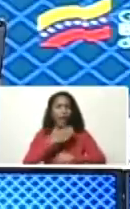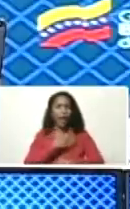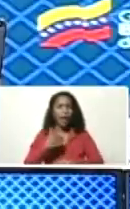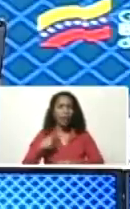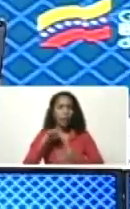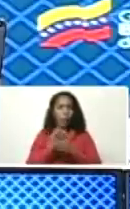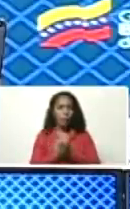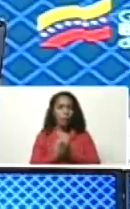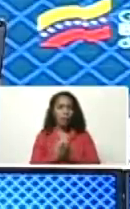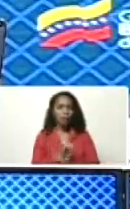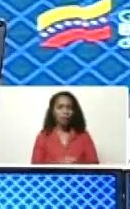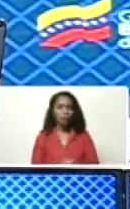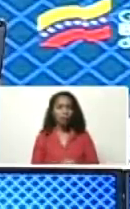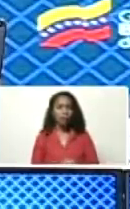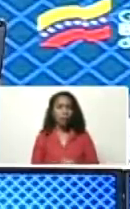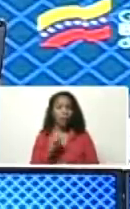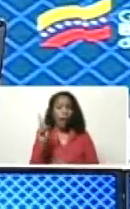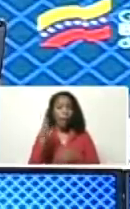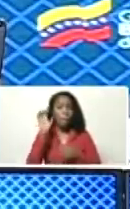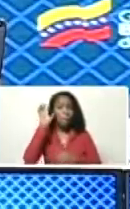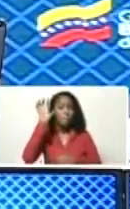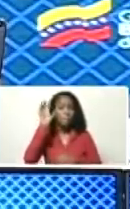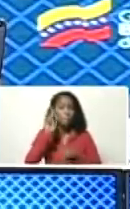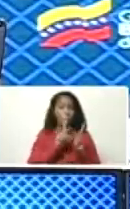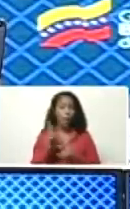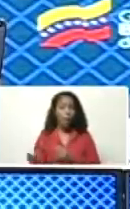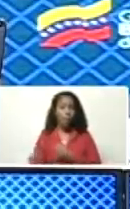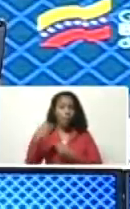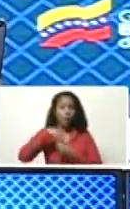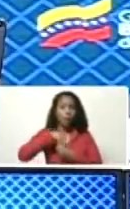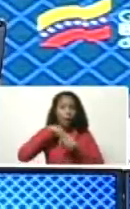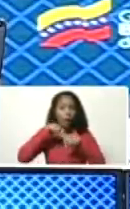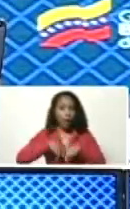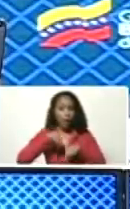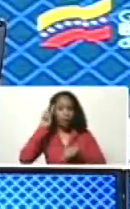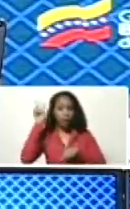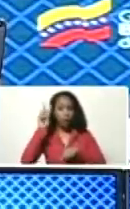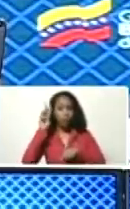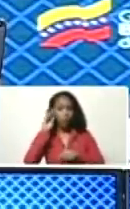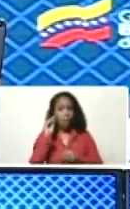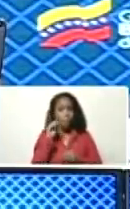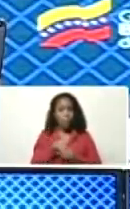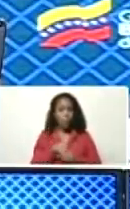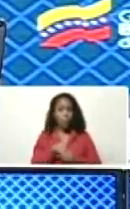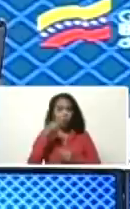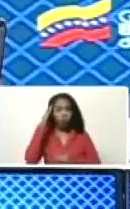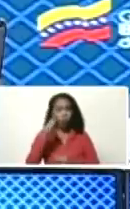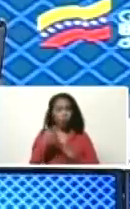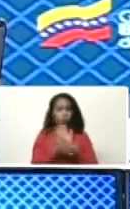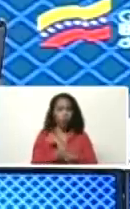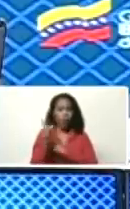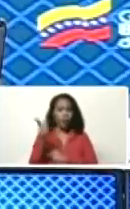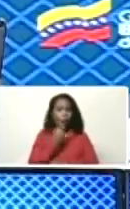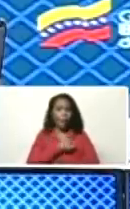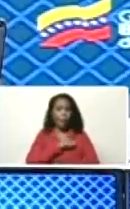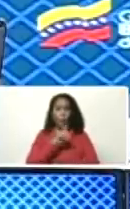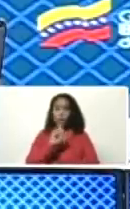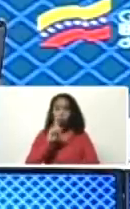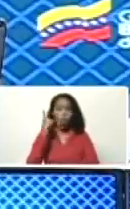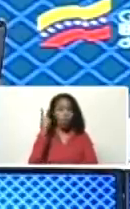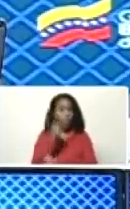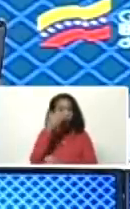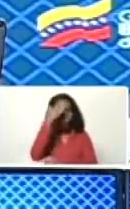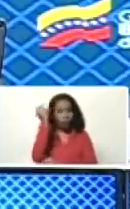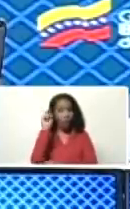Vicente. Era el plan para intervenir militarmente a Venezuela. En España, no deben olvidar, había